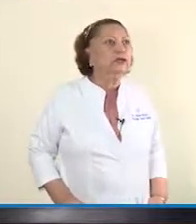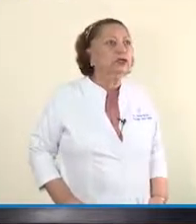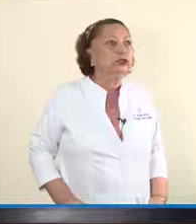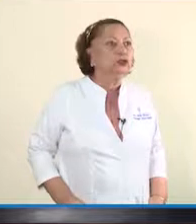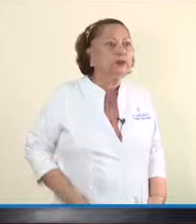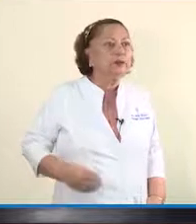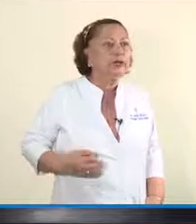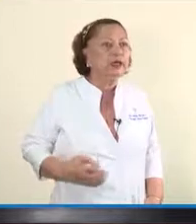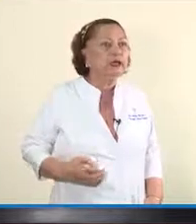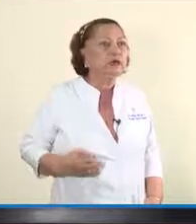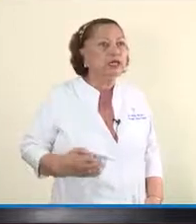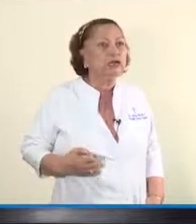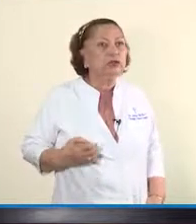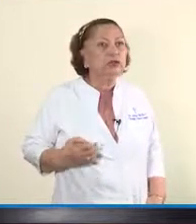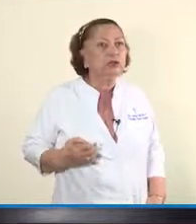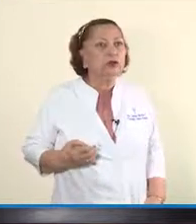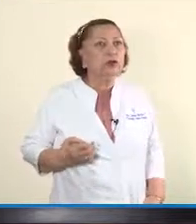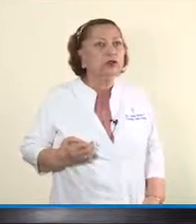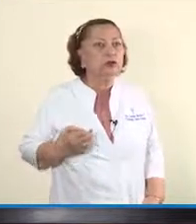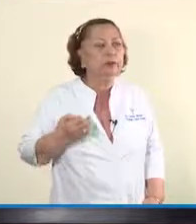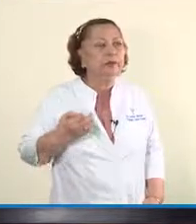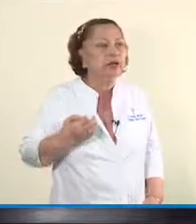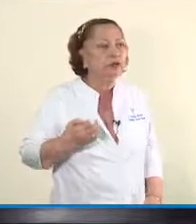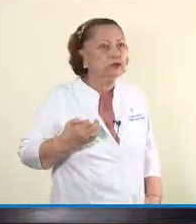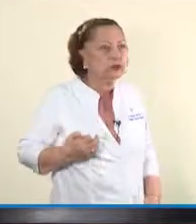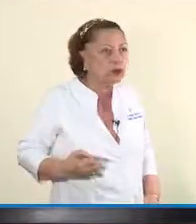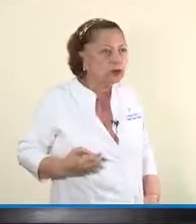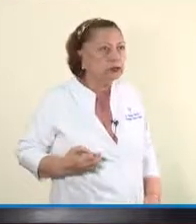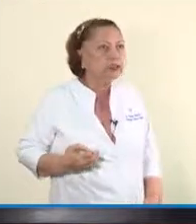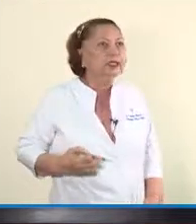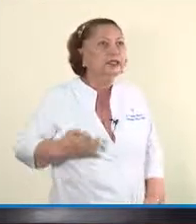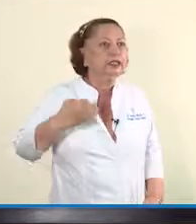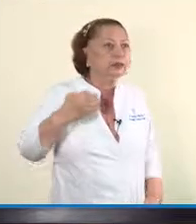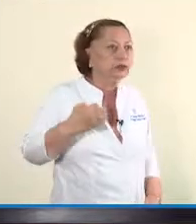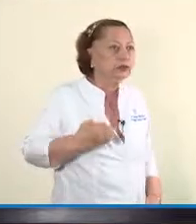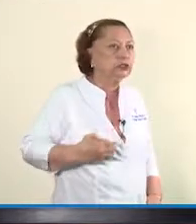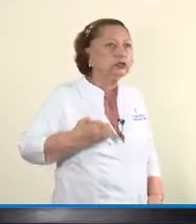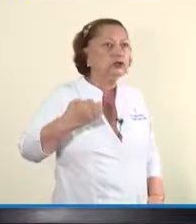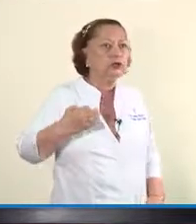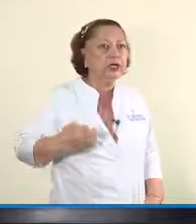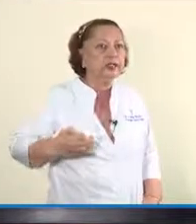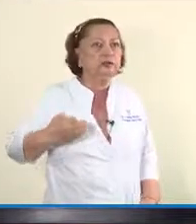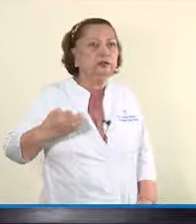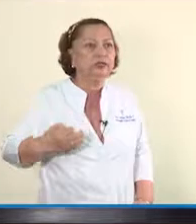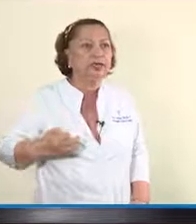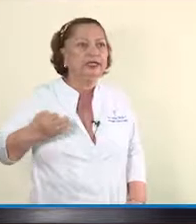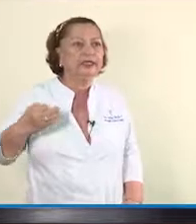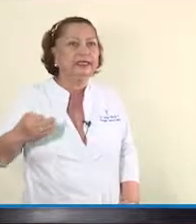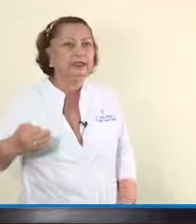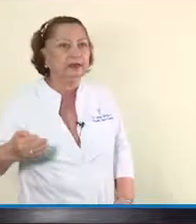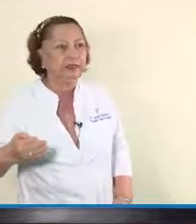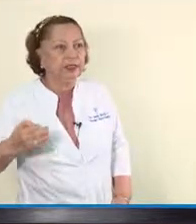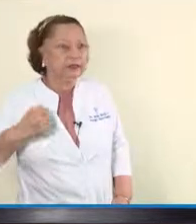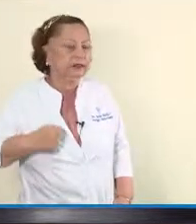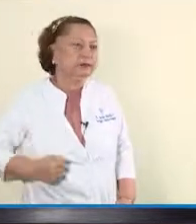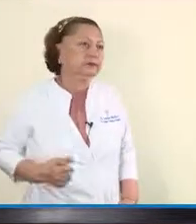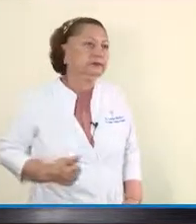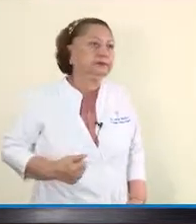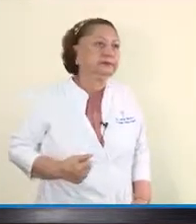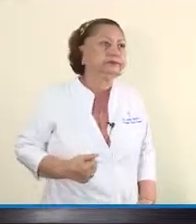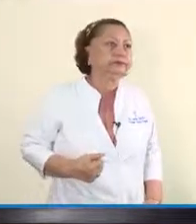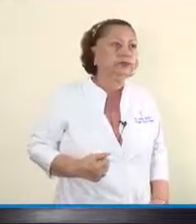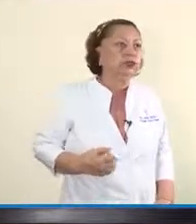caso, tus primeros auxilios psicológicos primarios son disposición a escuchar atentamente.